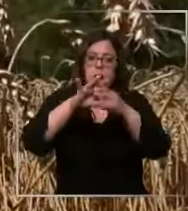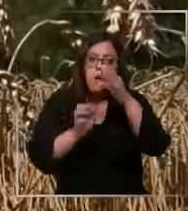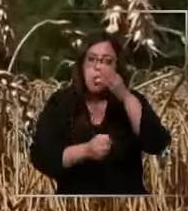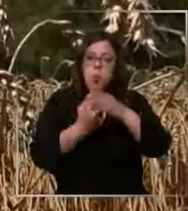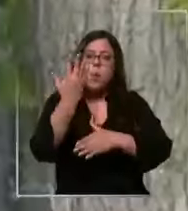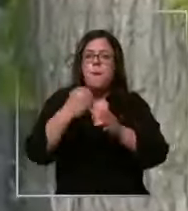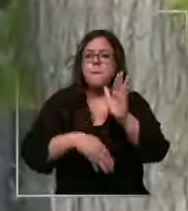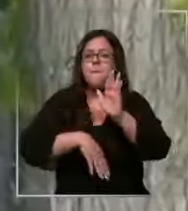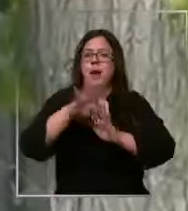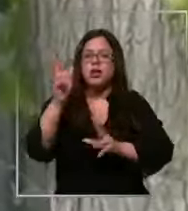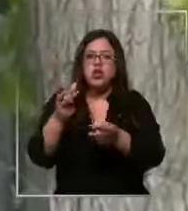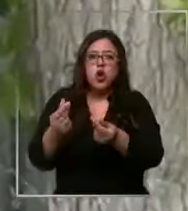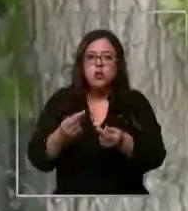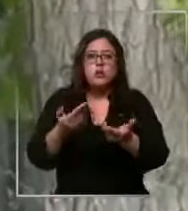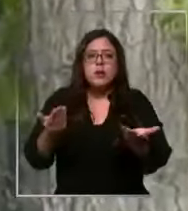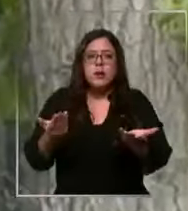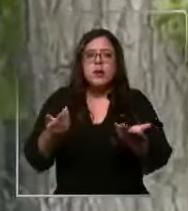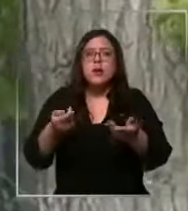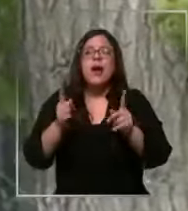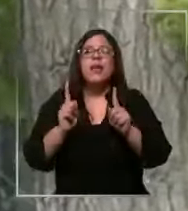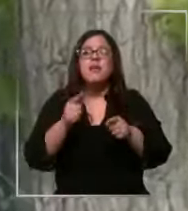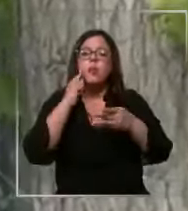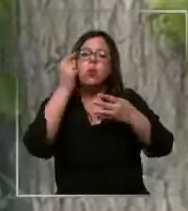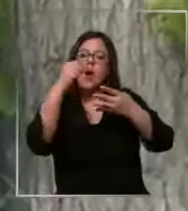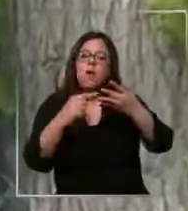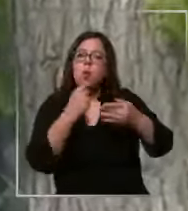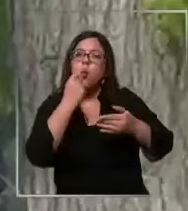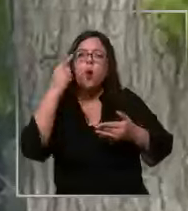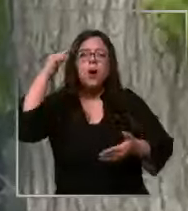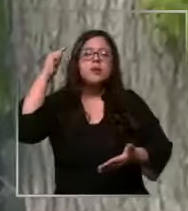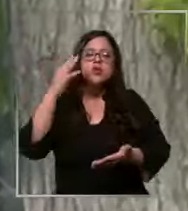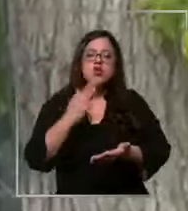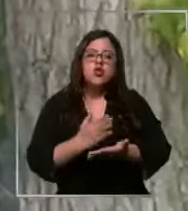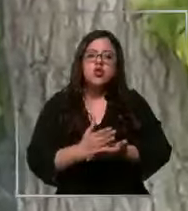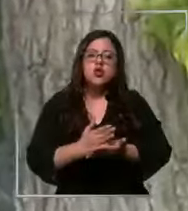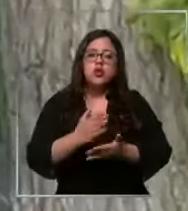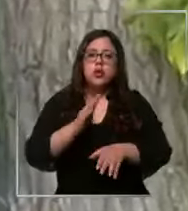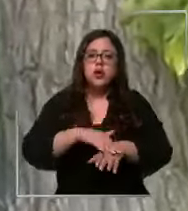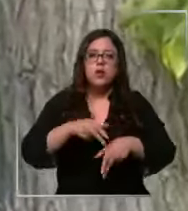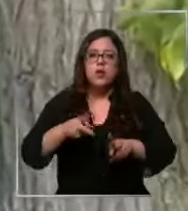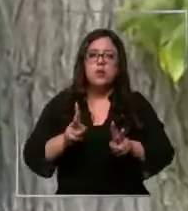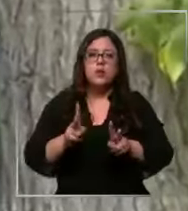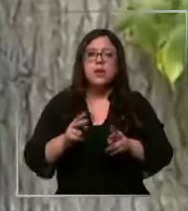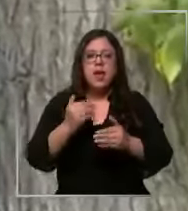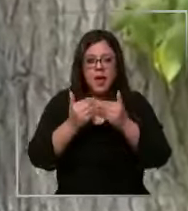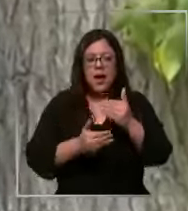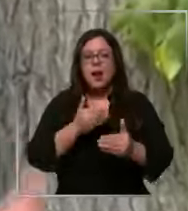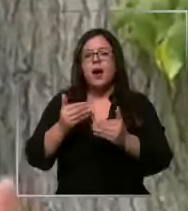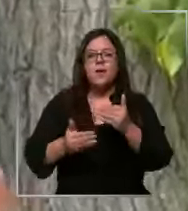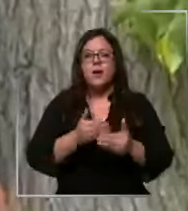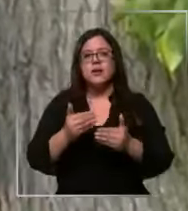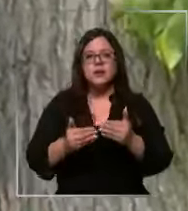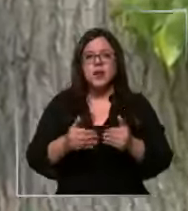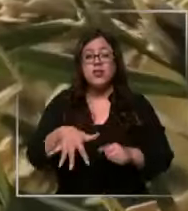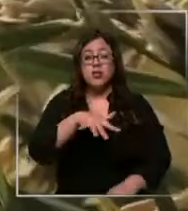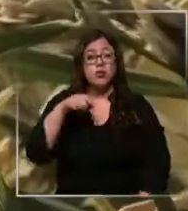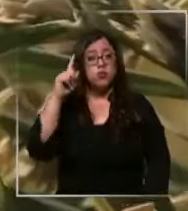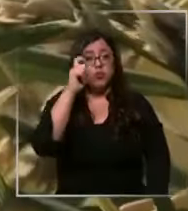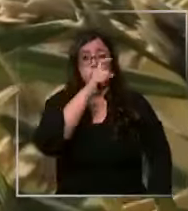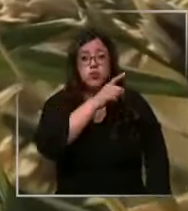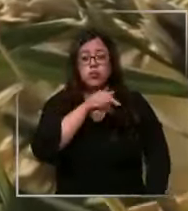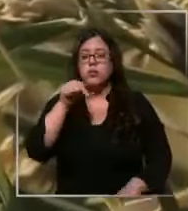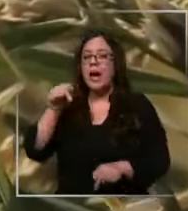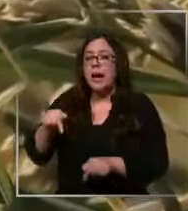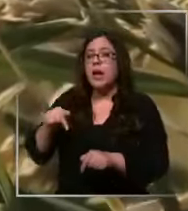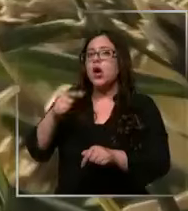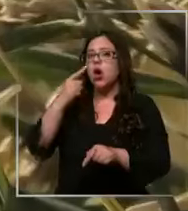mucho mayores. Tenemos que ver cuáles son las medidas que nos permitirán salir adelante de esta difícil situación. Para que